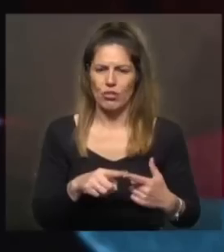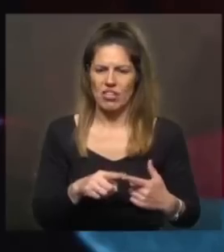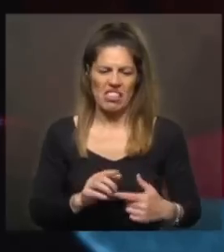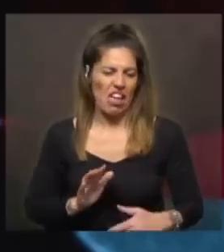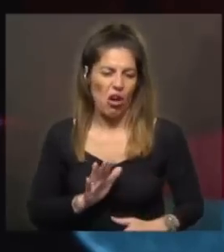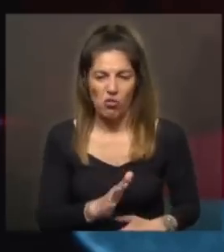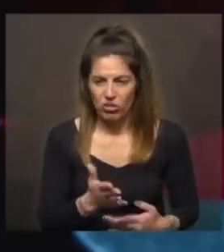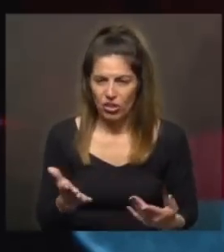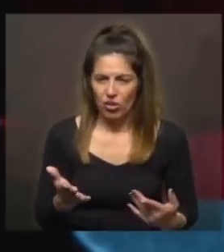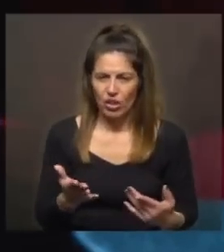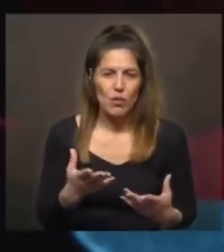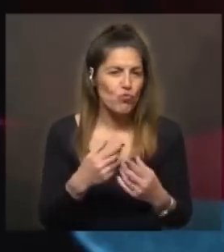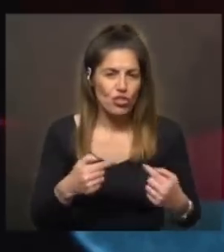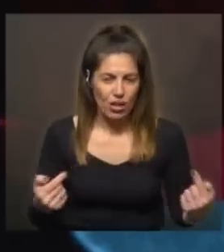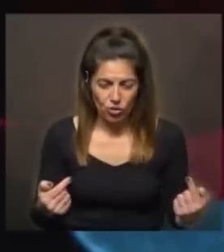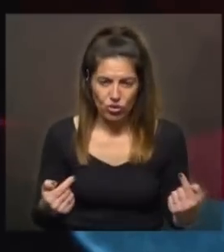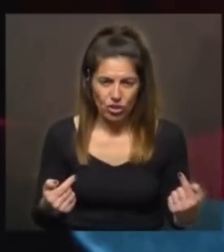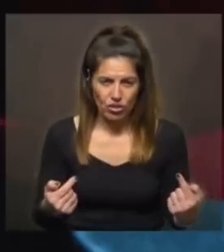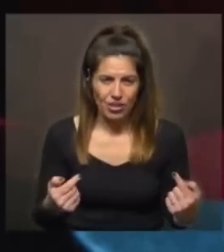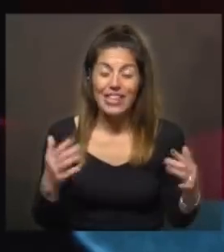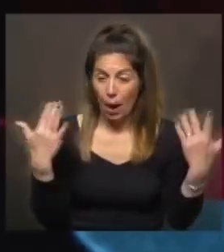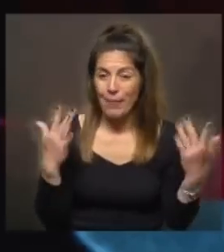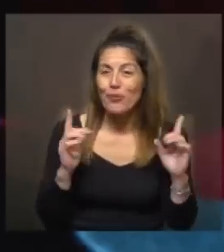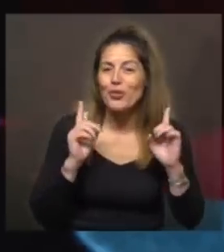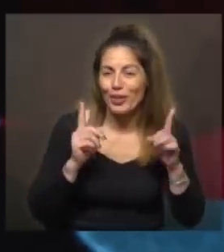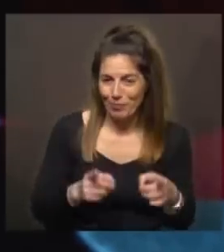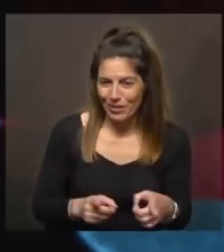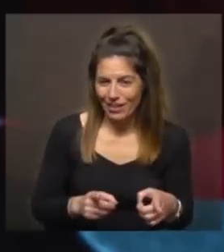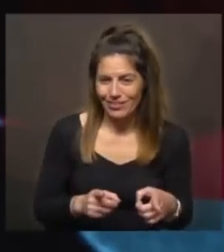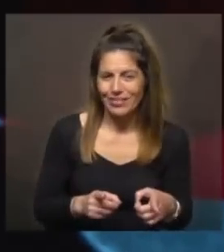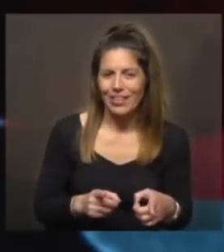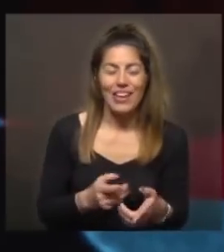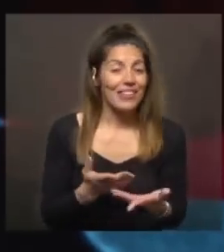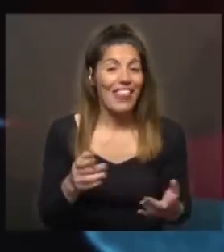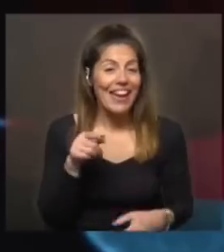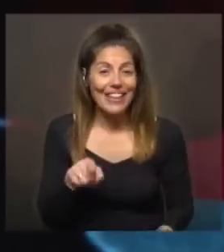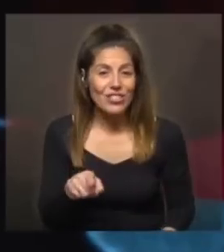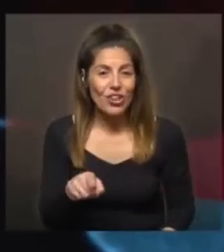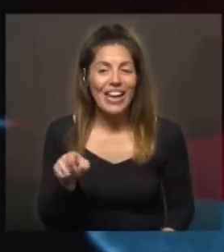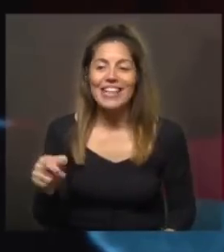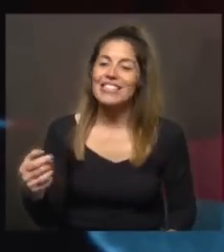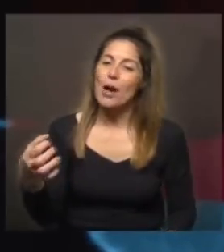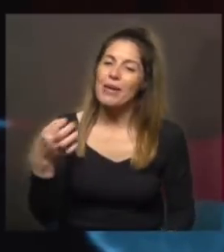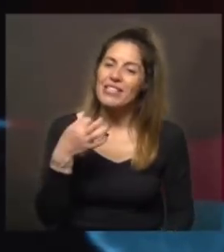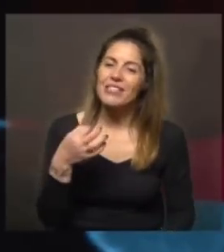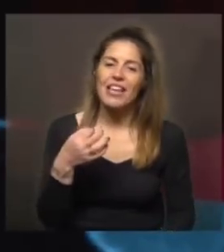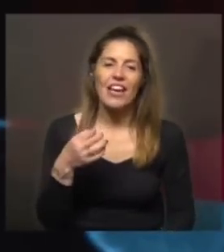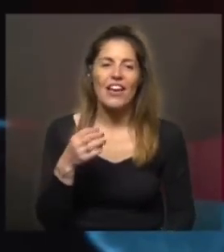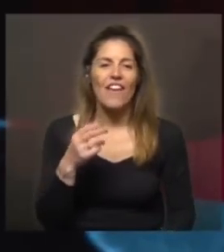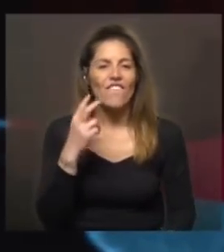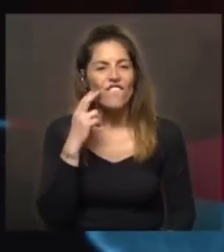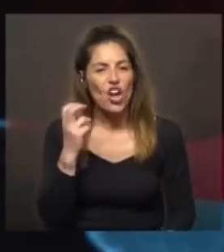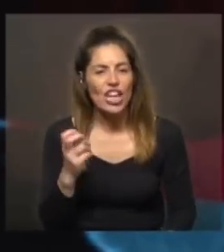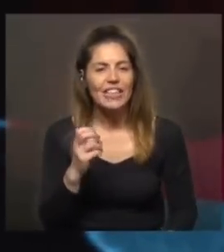un montón de de de de de aplausos también Sí claro y nada eso me y ella me habla de Violeta de Violeta